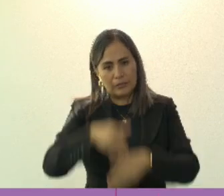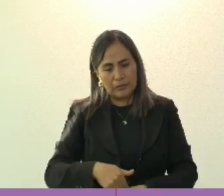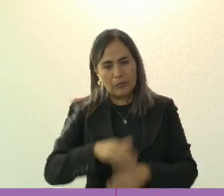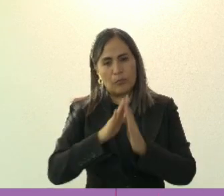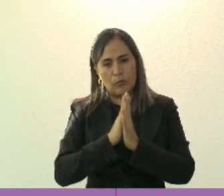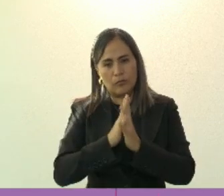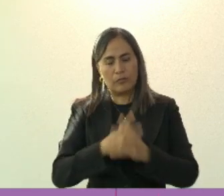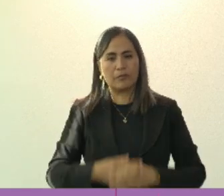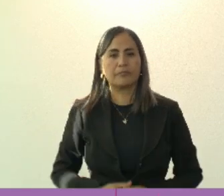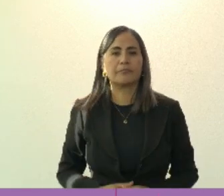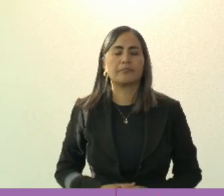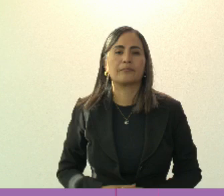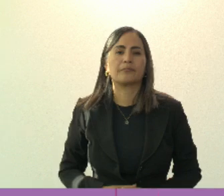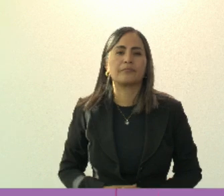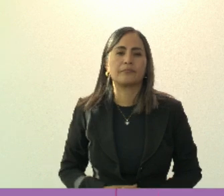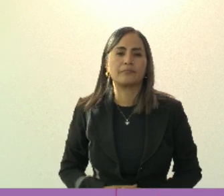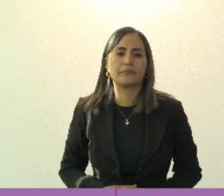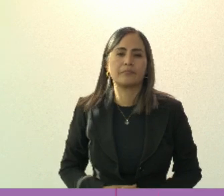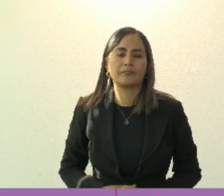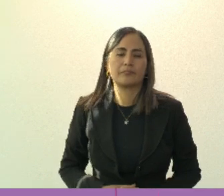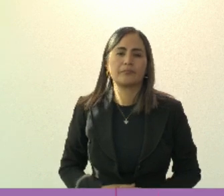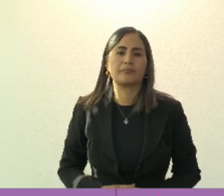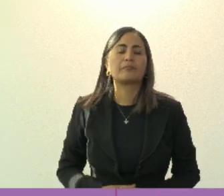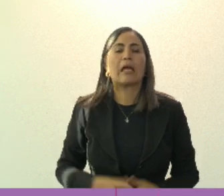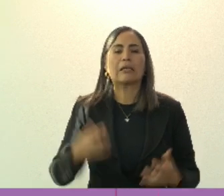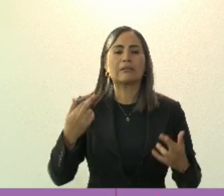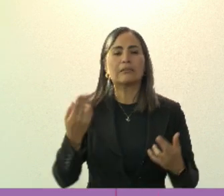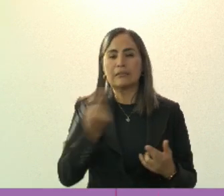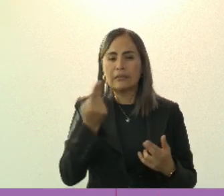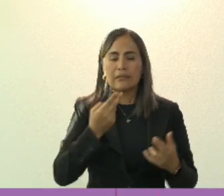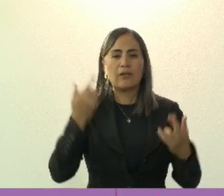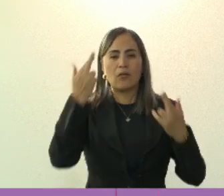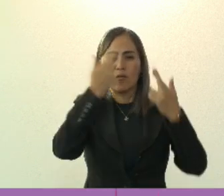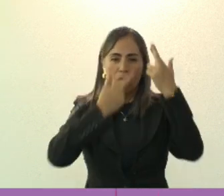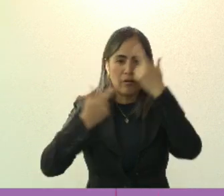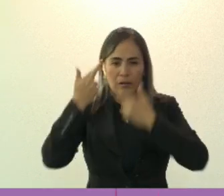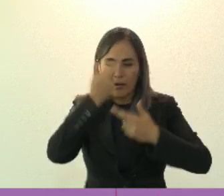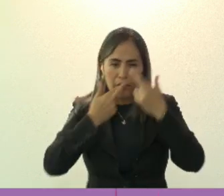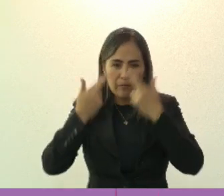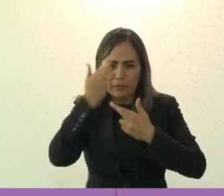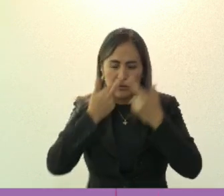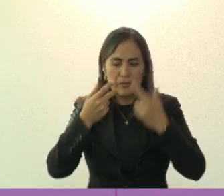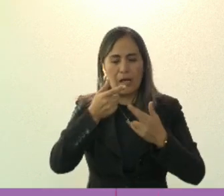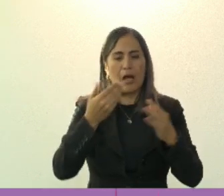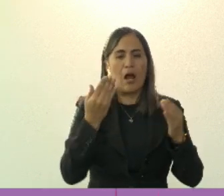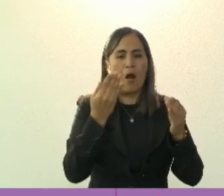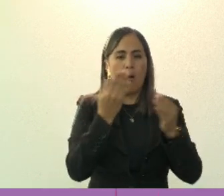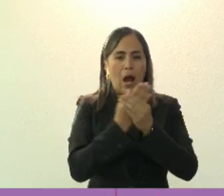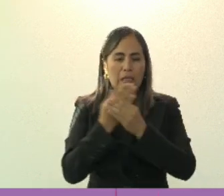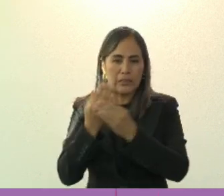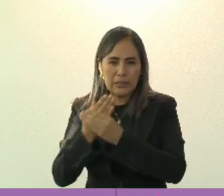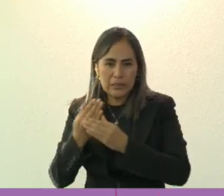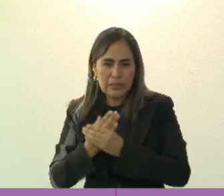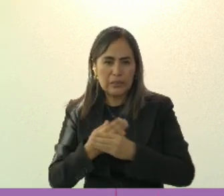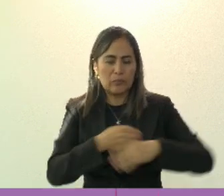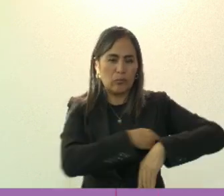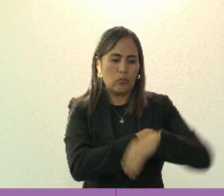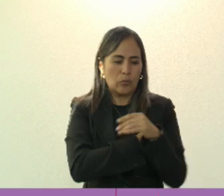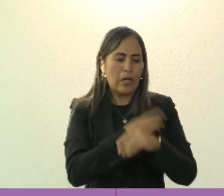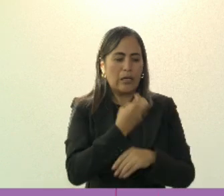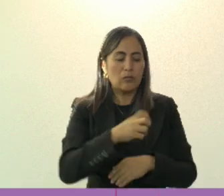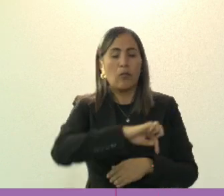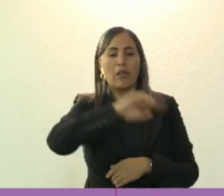aliados para poder revisar, impulsar la existencia de archivos socialmente